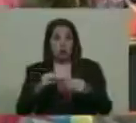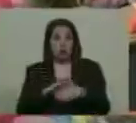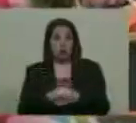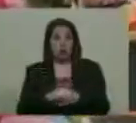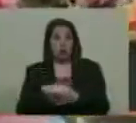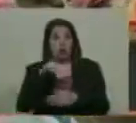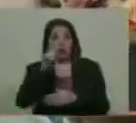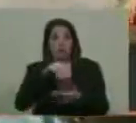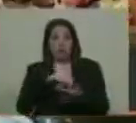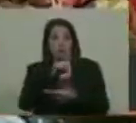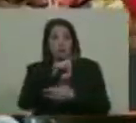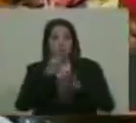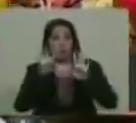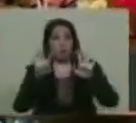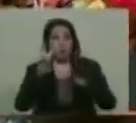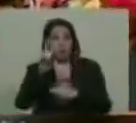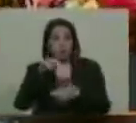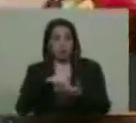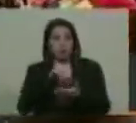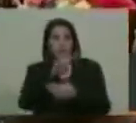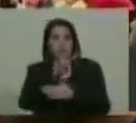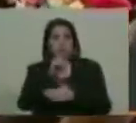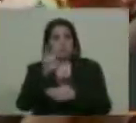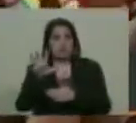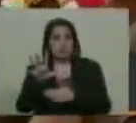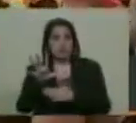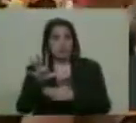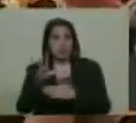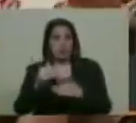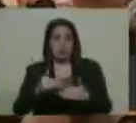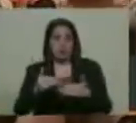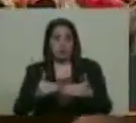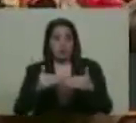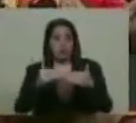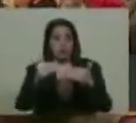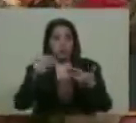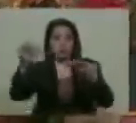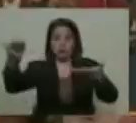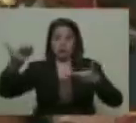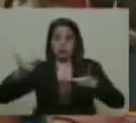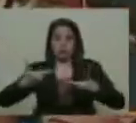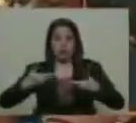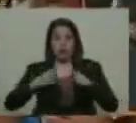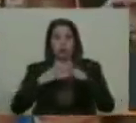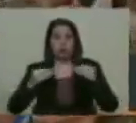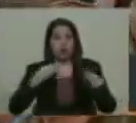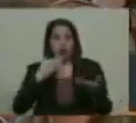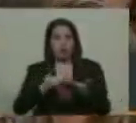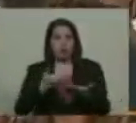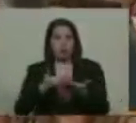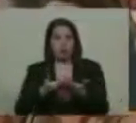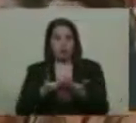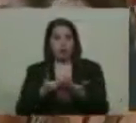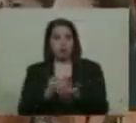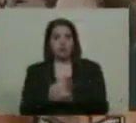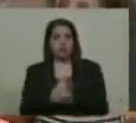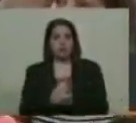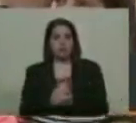2019-2025. Quiero recibir muy pronto todas las propuestas de lo que vamos a hacer.